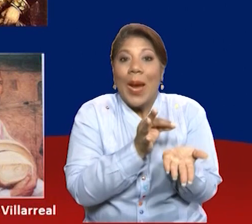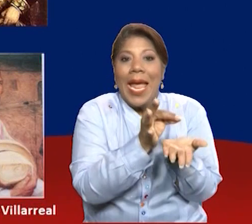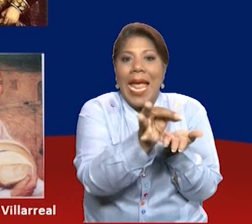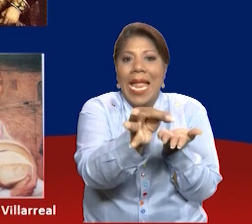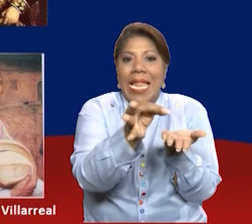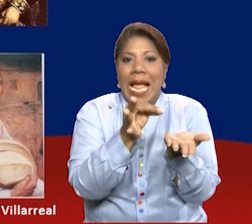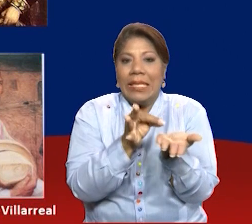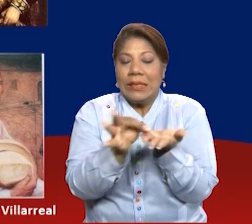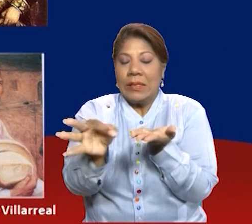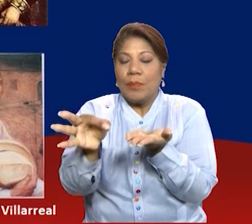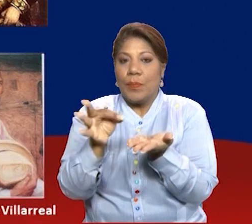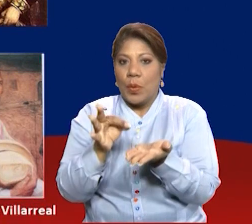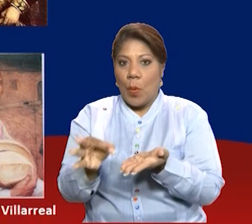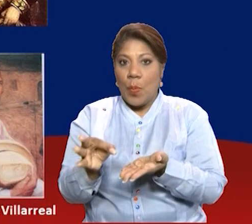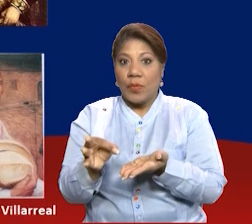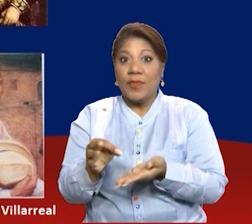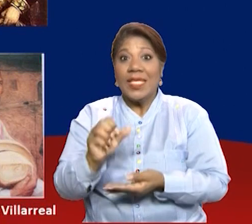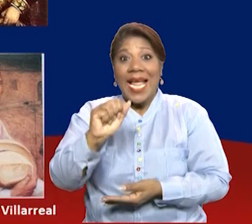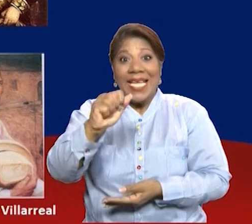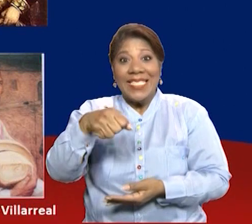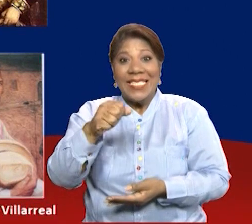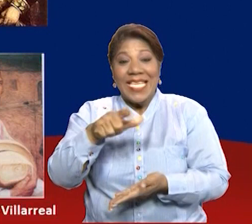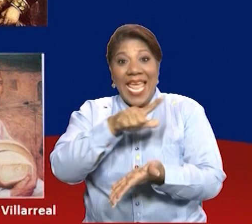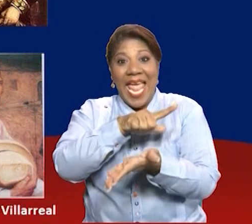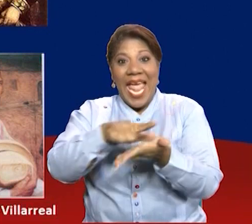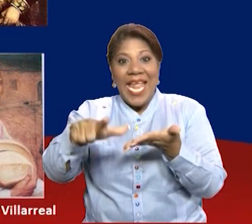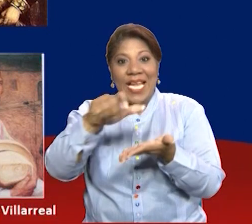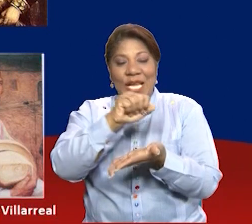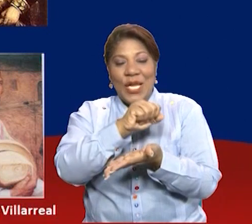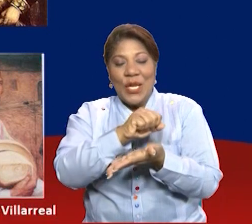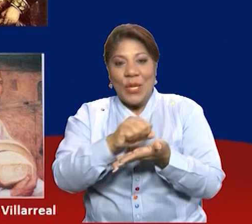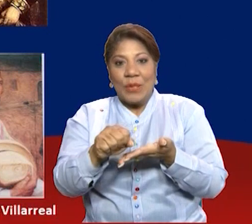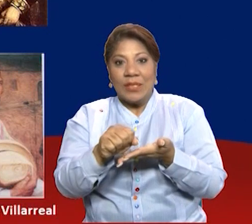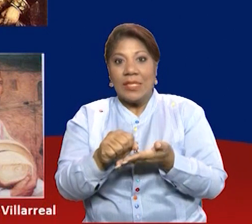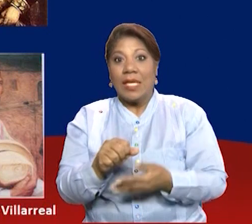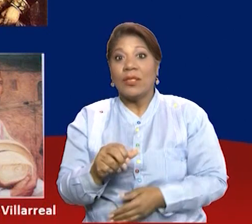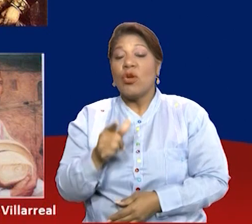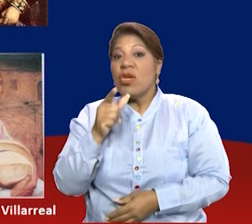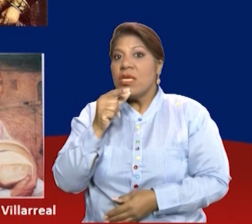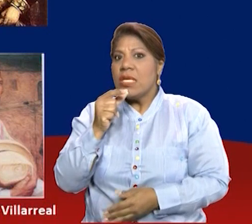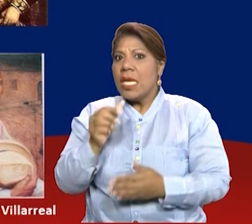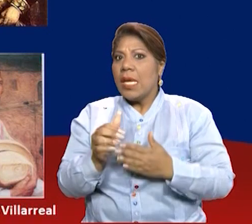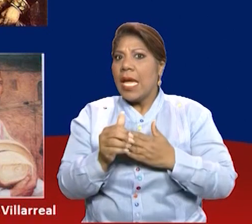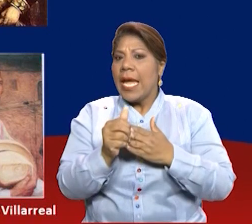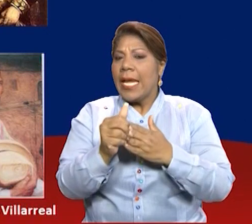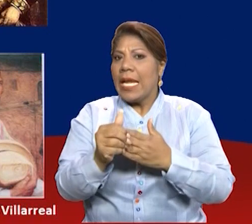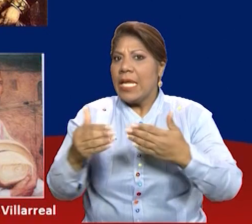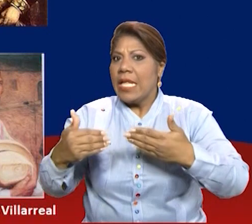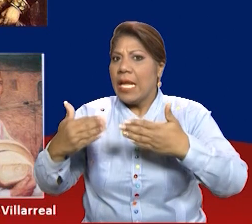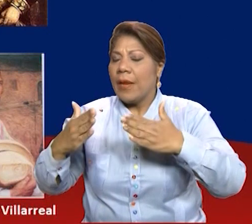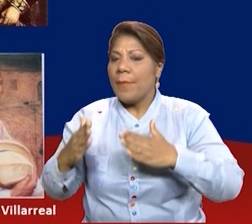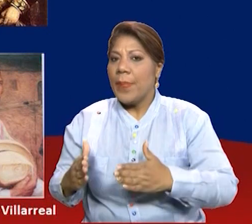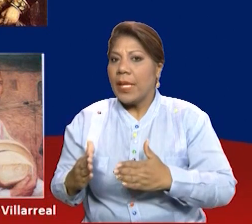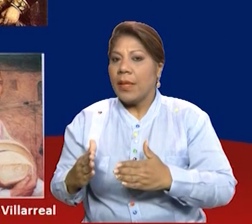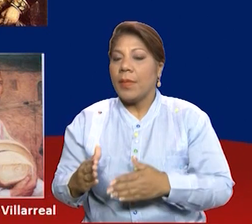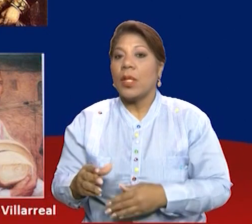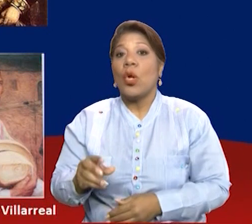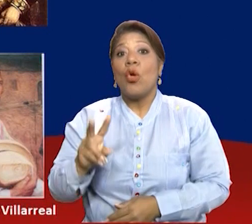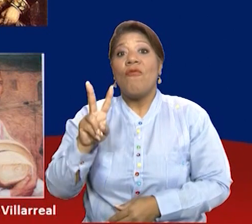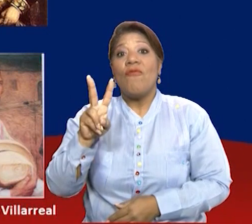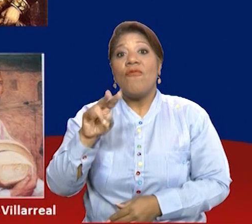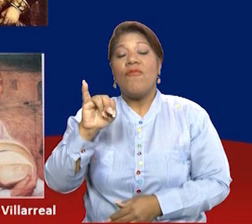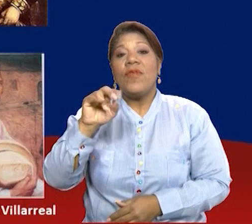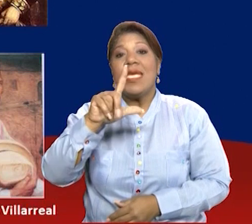es, en la Villa de los Santos, guiados por don Segundo Villarreal,